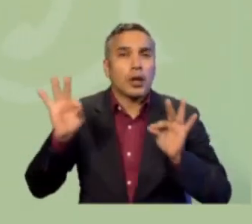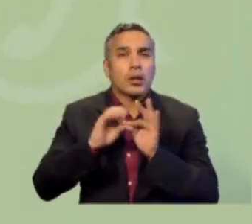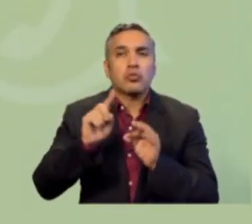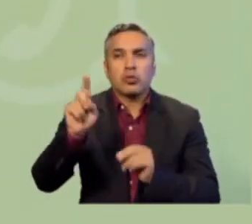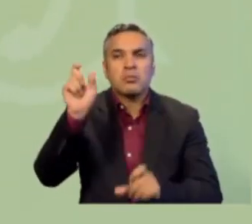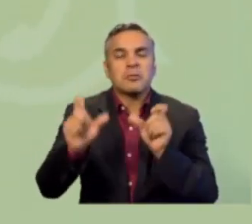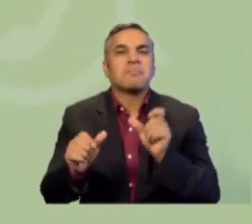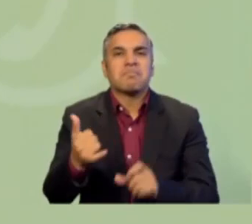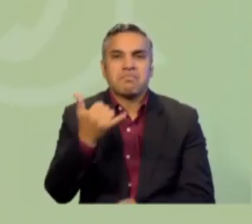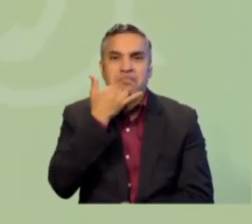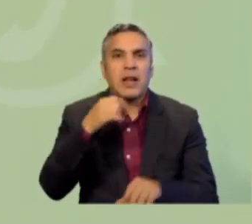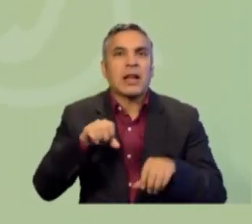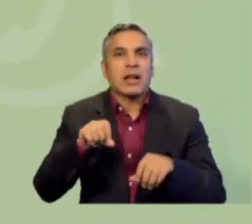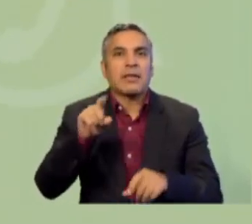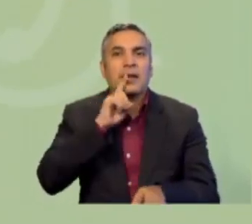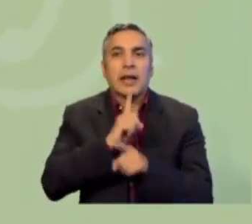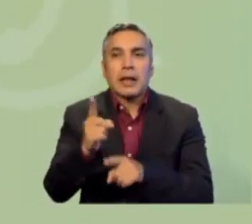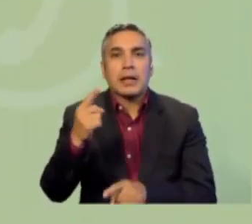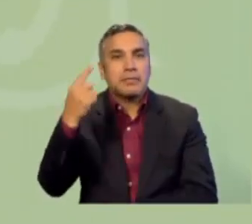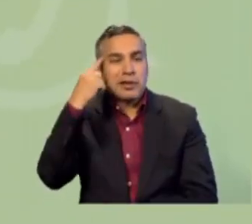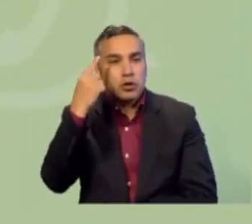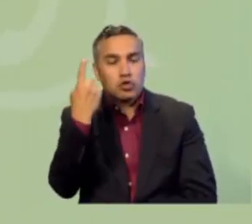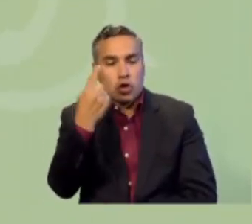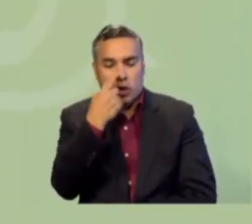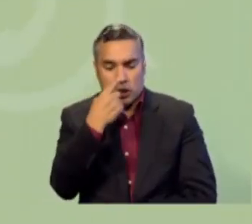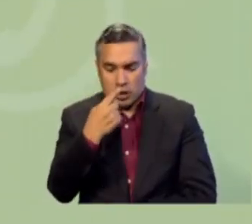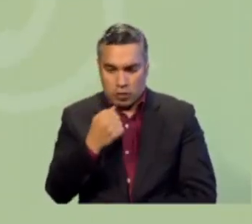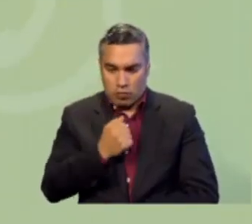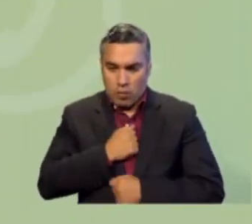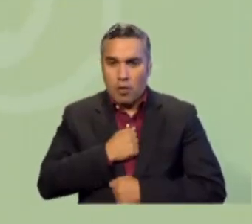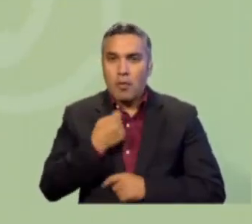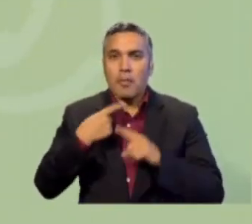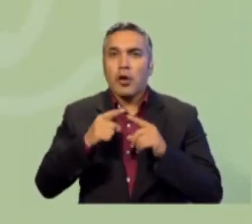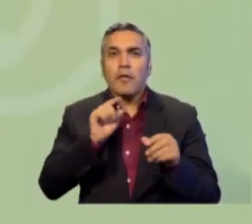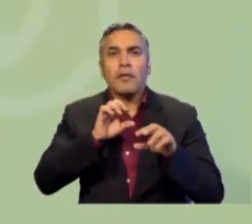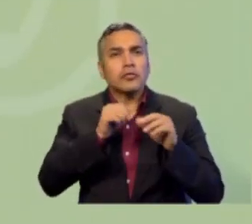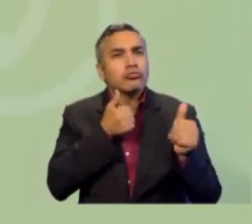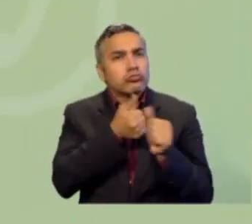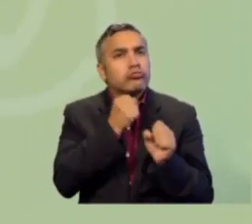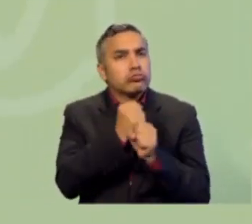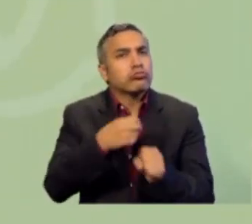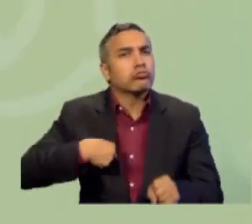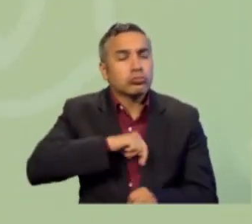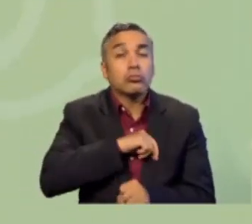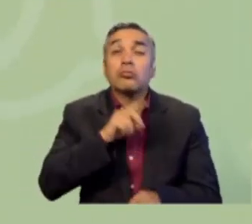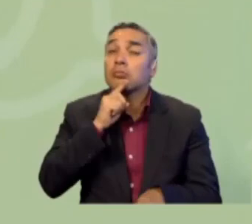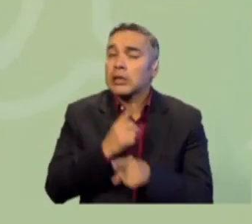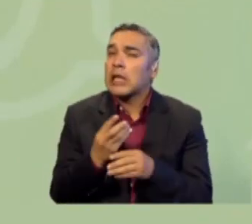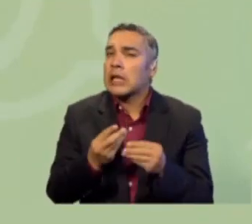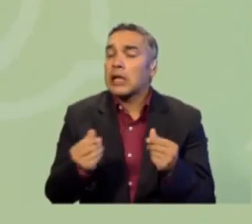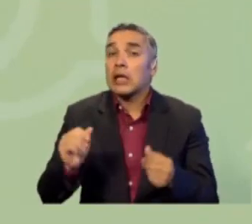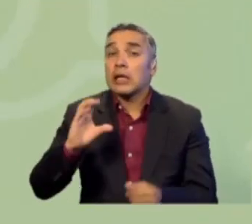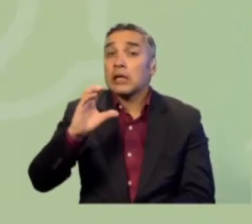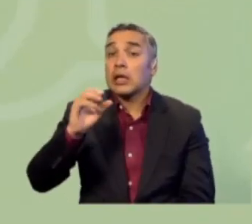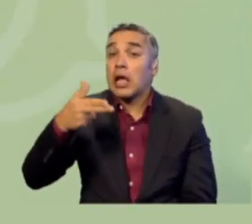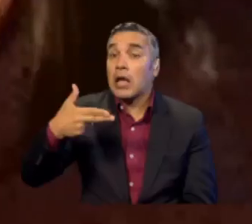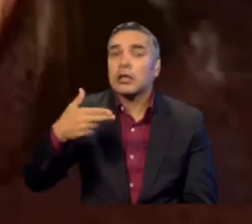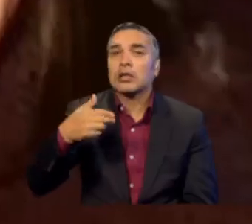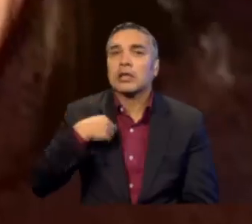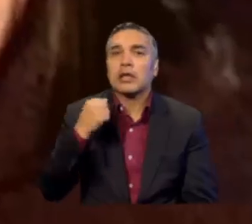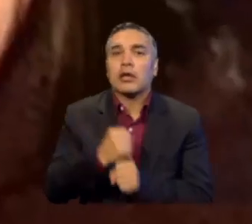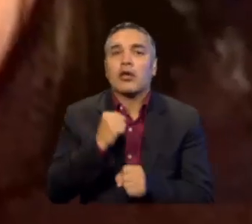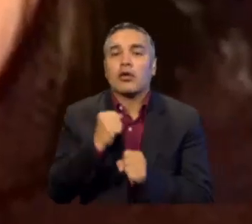jugó mal pensando en sus intereses y es cercano a nosotros. ¿Qué pasó? Es delicado, pero parece que CH tenía relación con